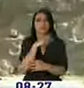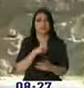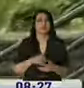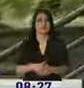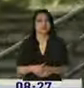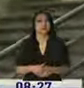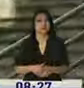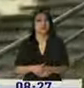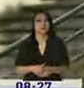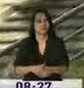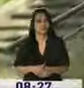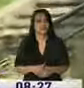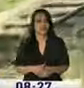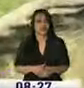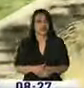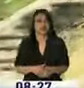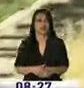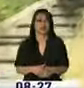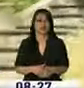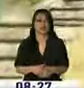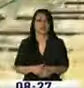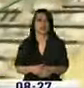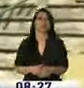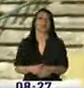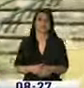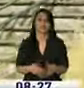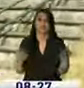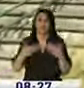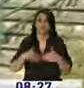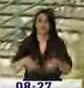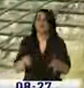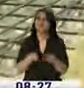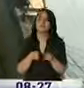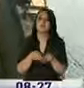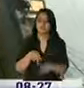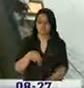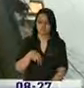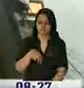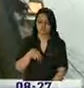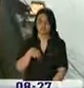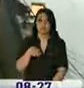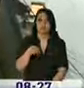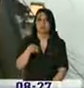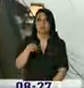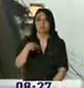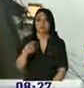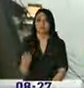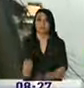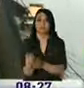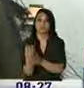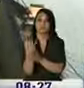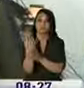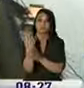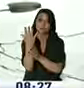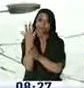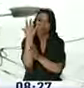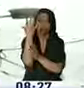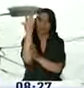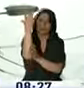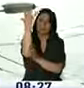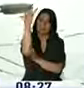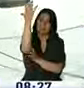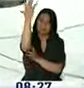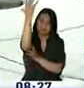ratos. Pero esto no sería todo. En estas mismas escalinatas hay un árbol que ha crecido demasiado y sus